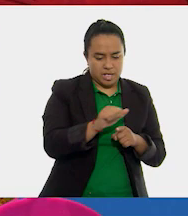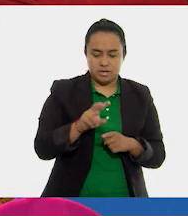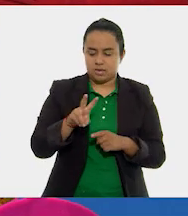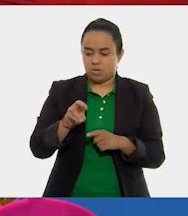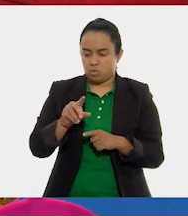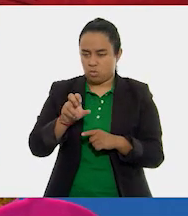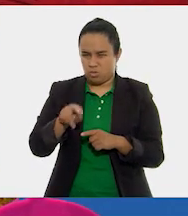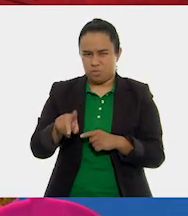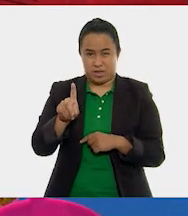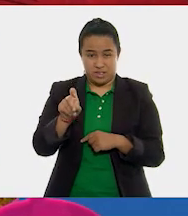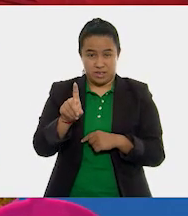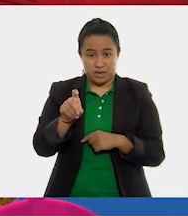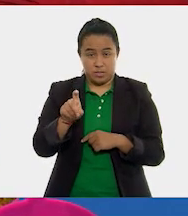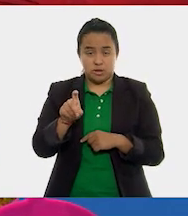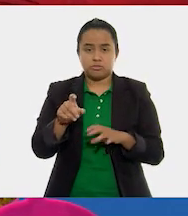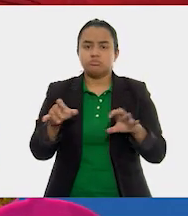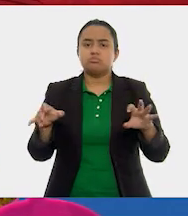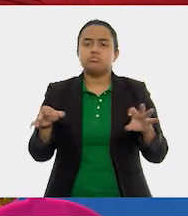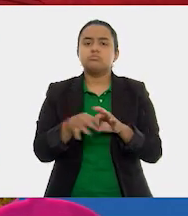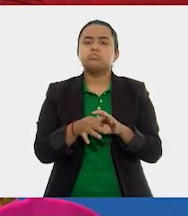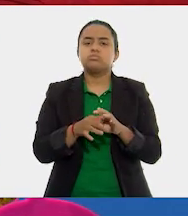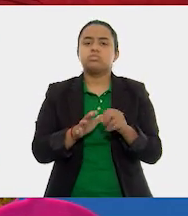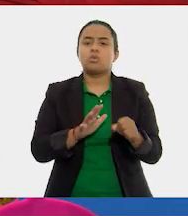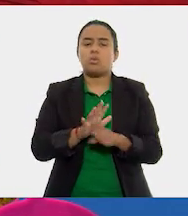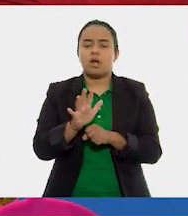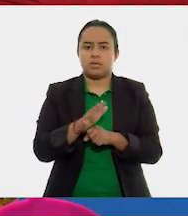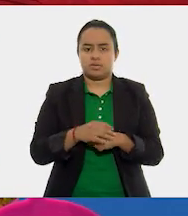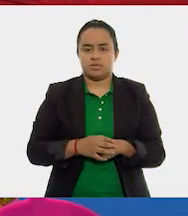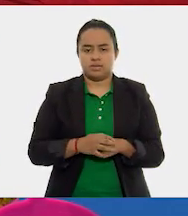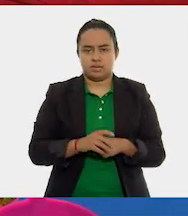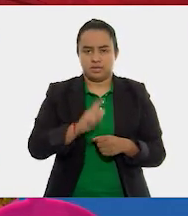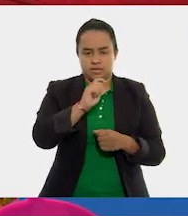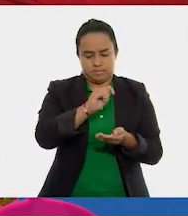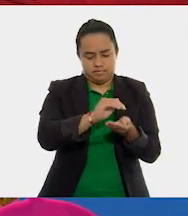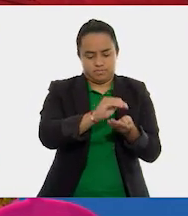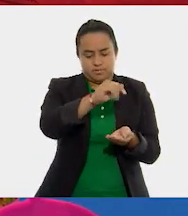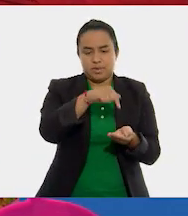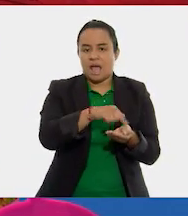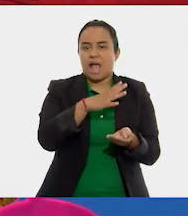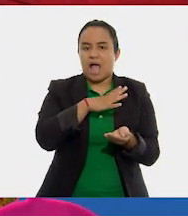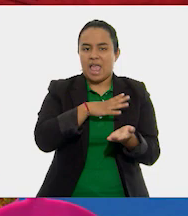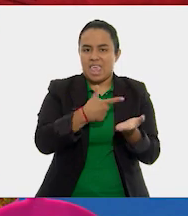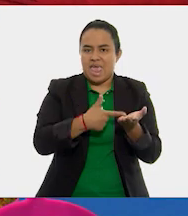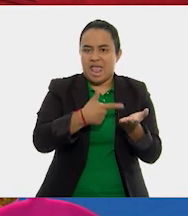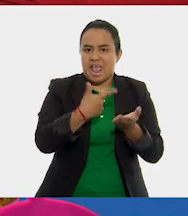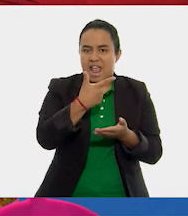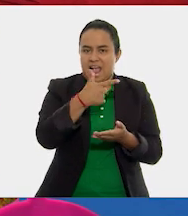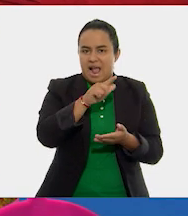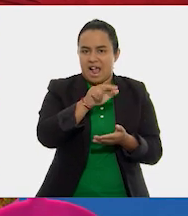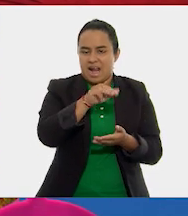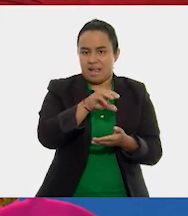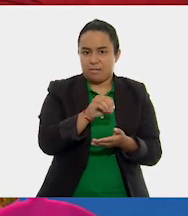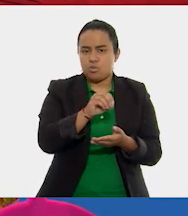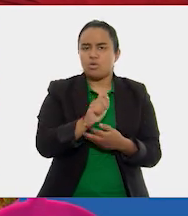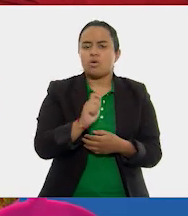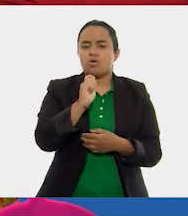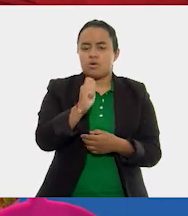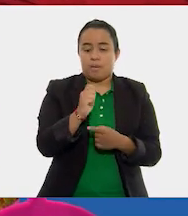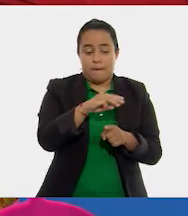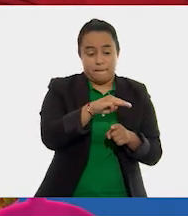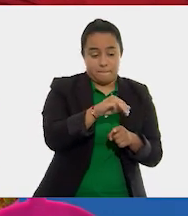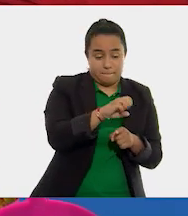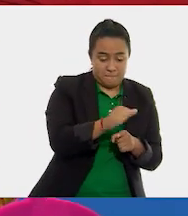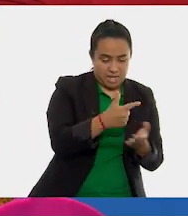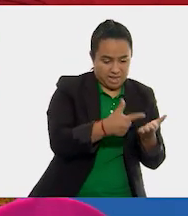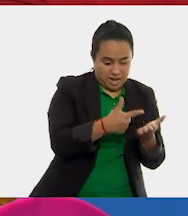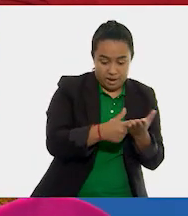del agua es correspondiente a el caso del recipiente que contiene los gramos. Esto significa que la masa medida en gramos